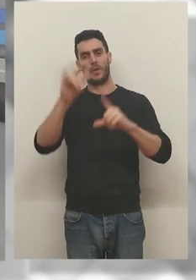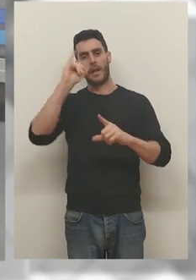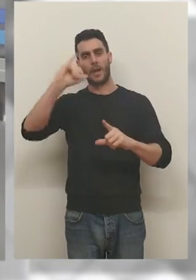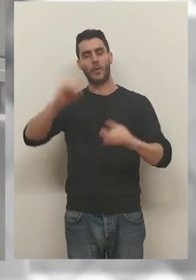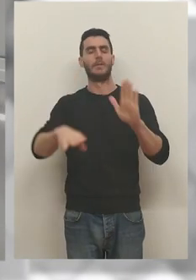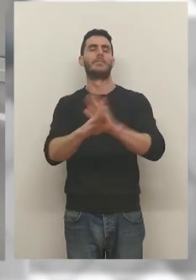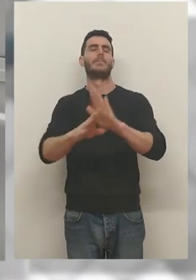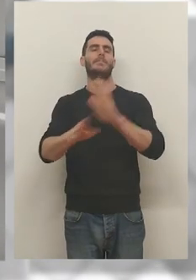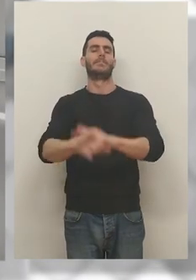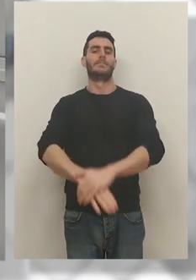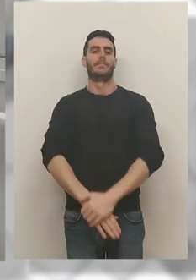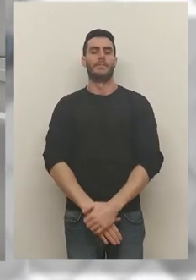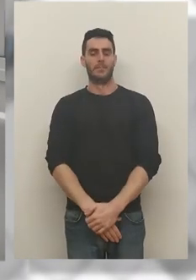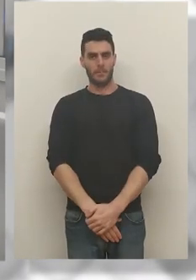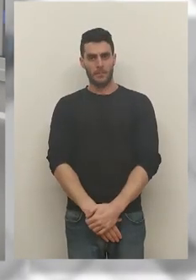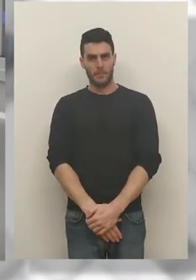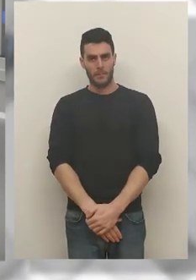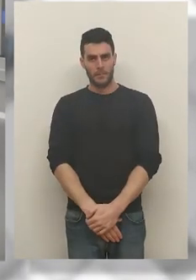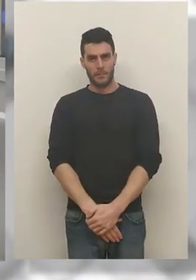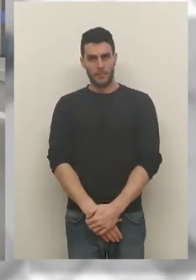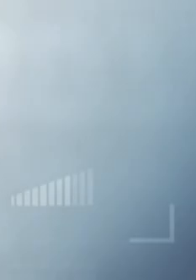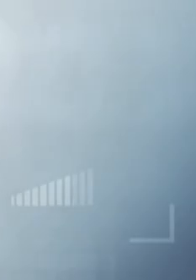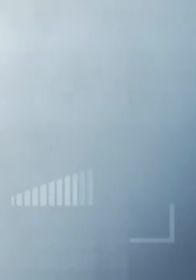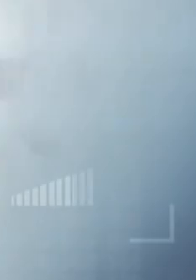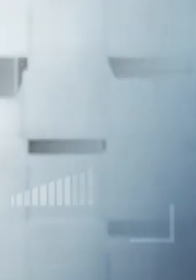y sigan en la compañía de tvr